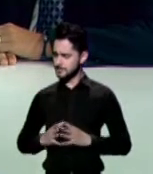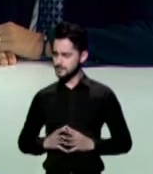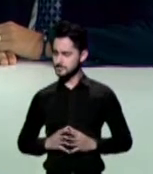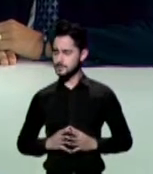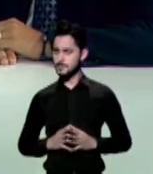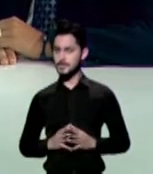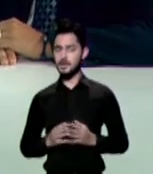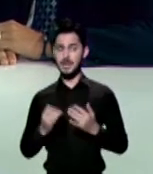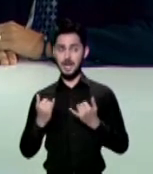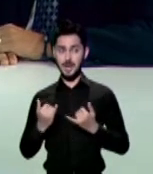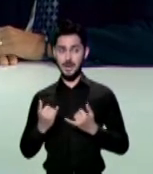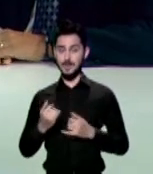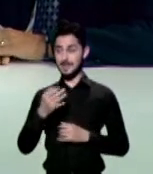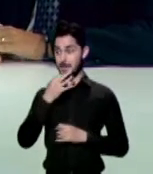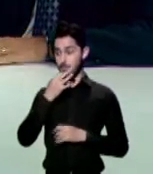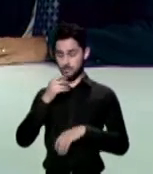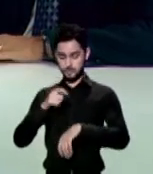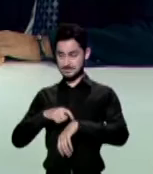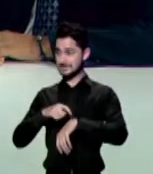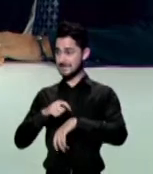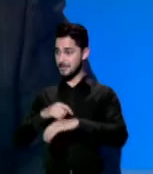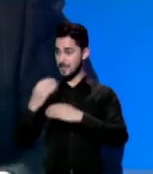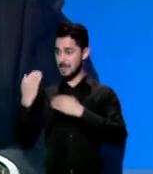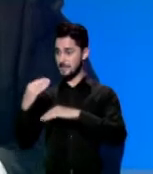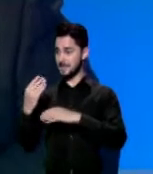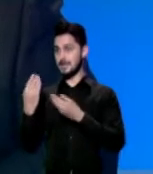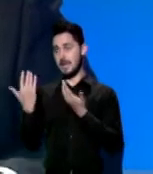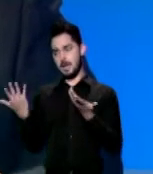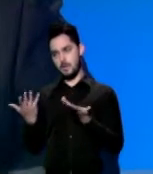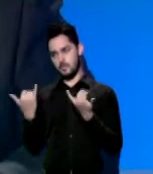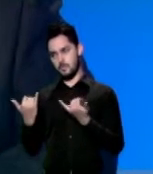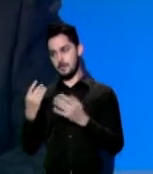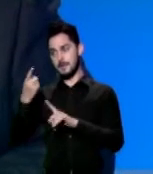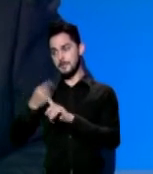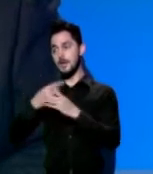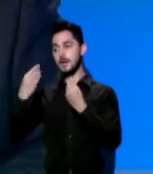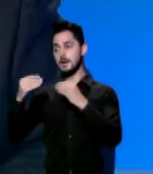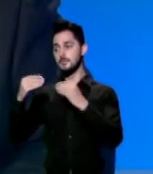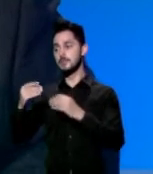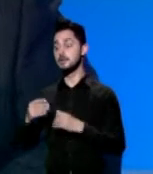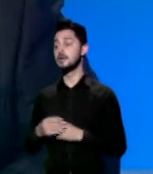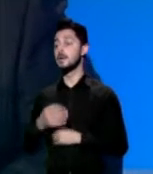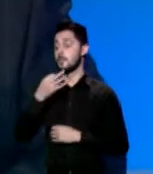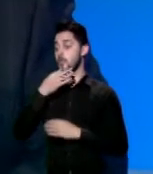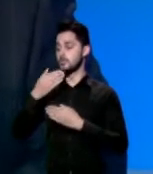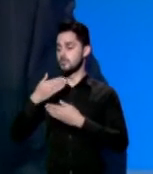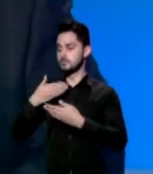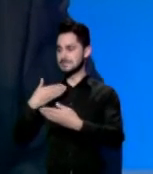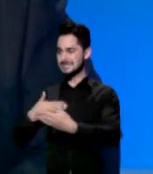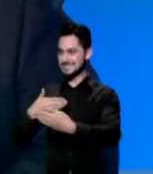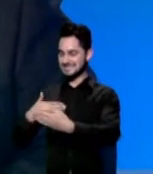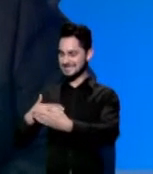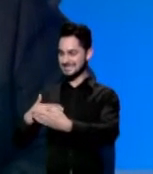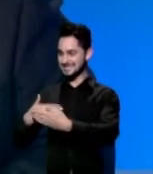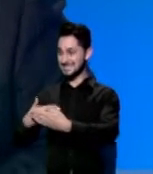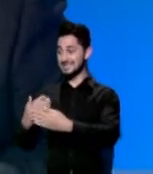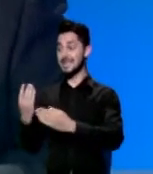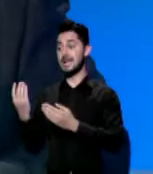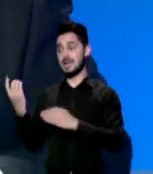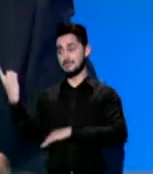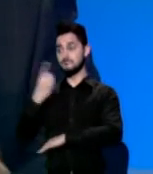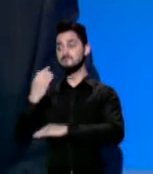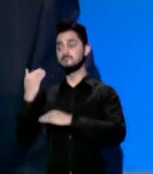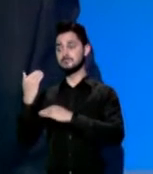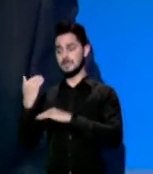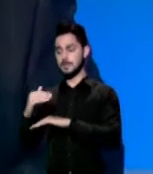estamos en conteo regresivo, ya cuestión de que llegó abril, por lo tanto, cada día se acerca más cumplir con la gran responsabilidad. Pero en el proceso hay